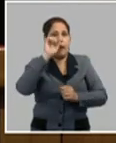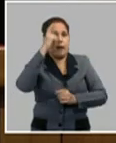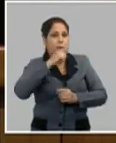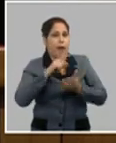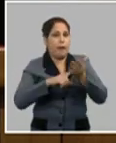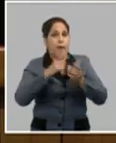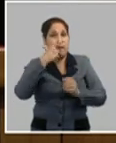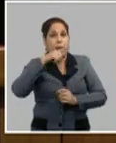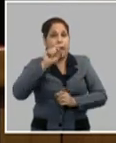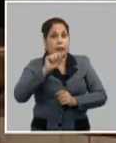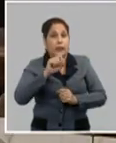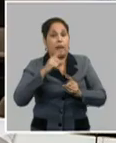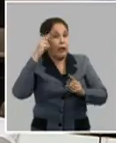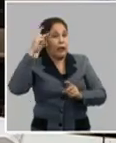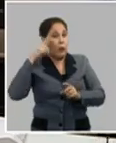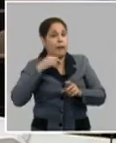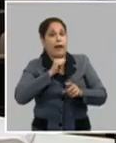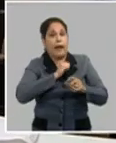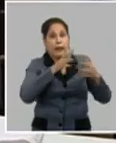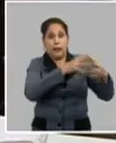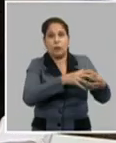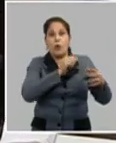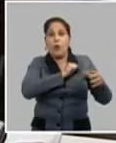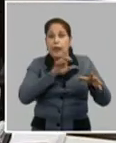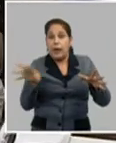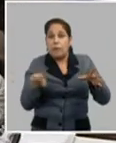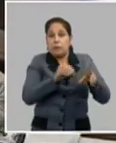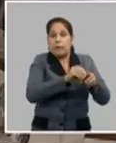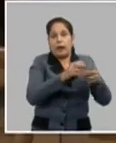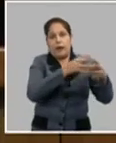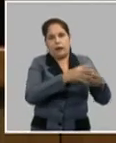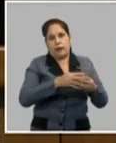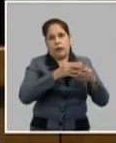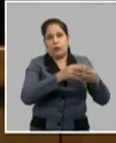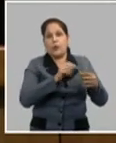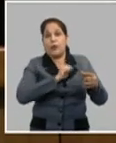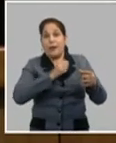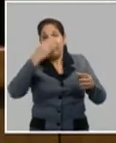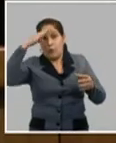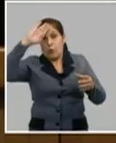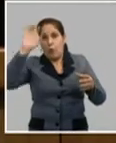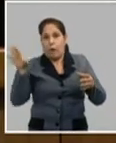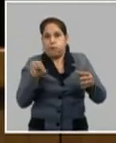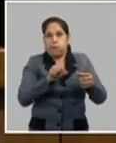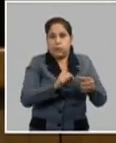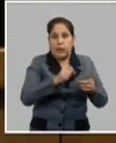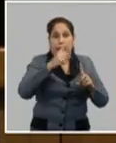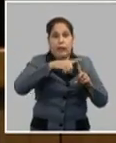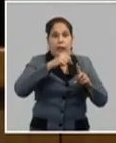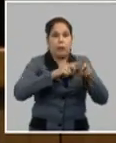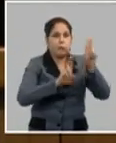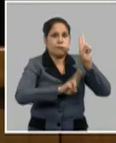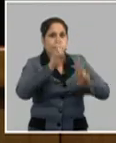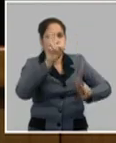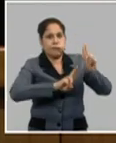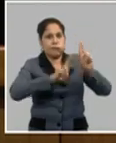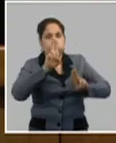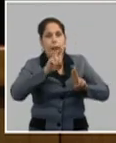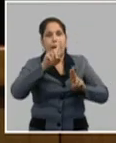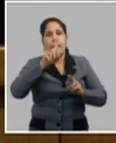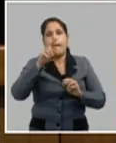como apéndice de la Constitución. Se consolidó con el Tratado de Relaciones de